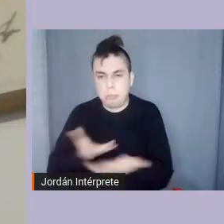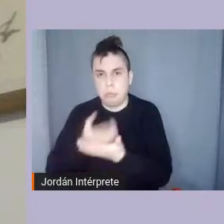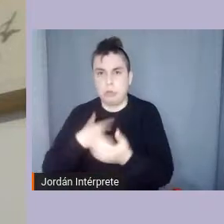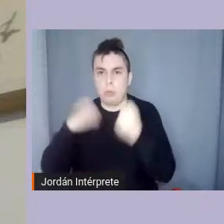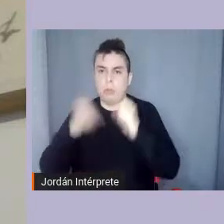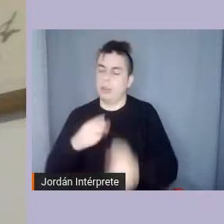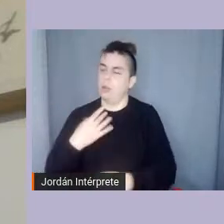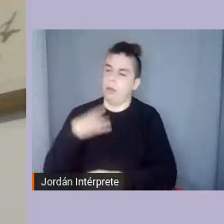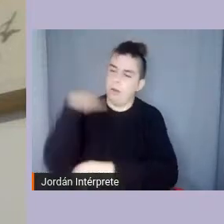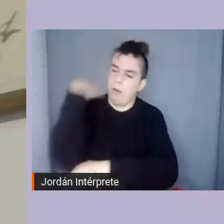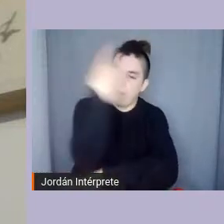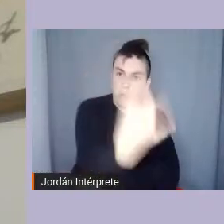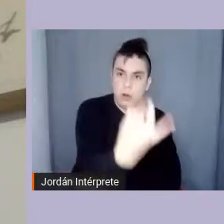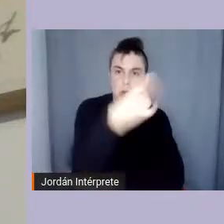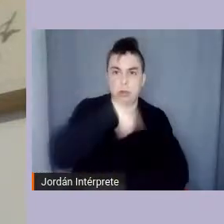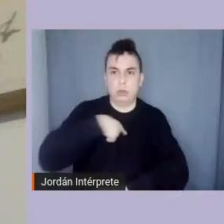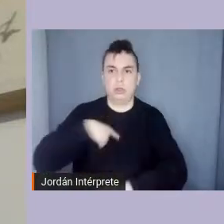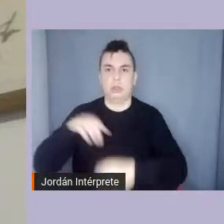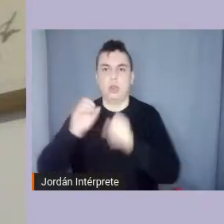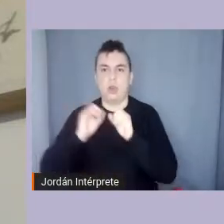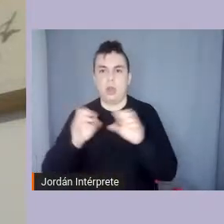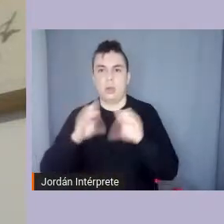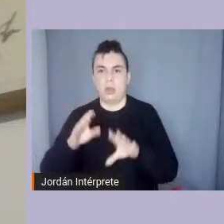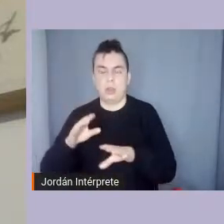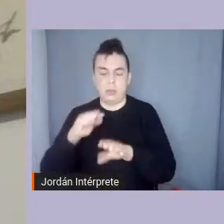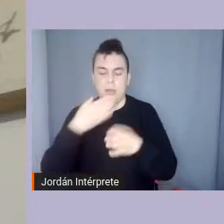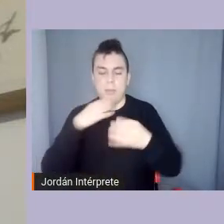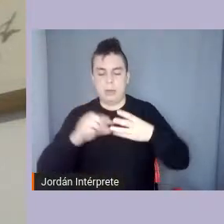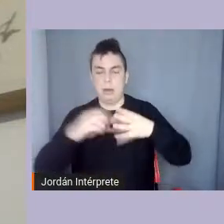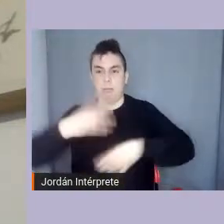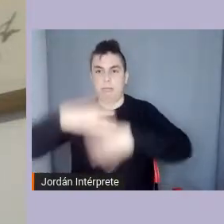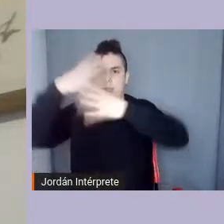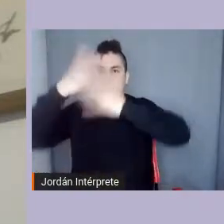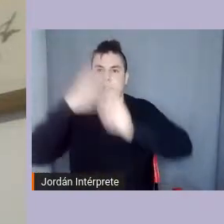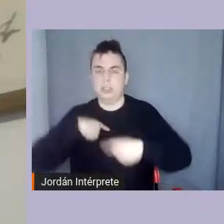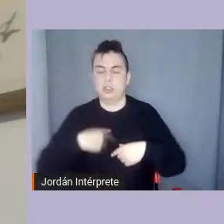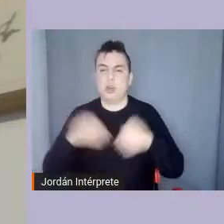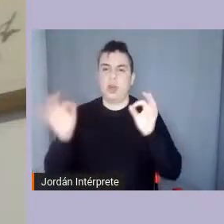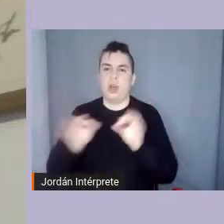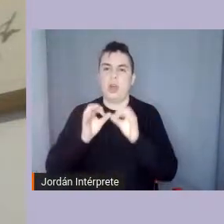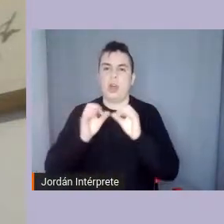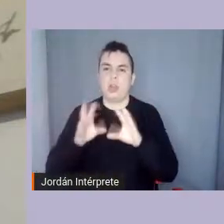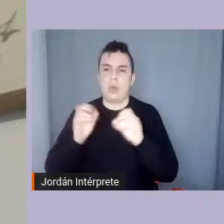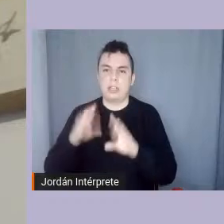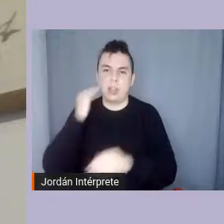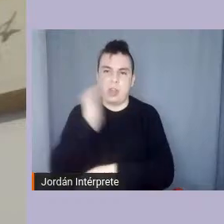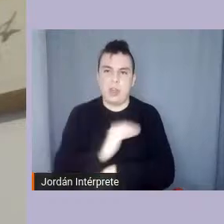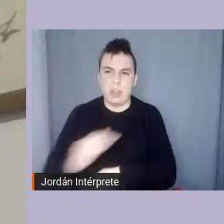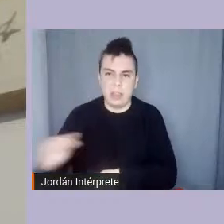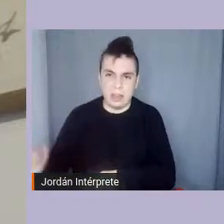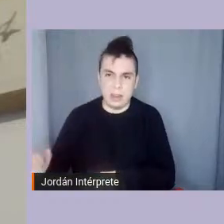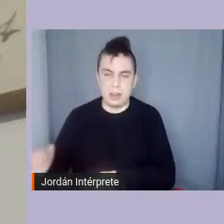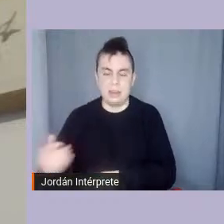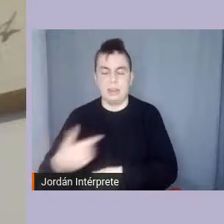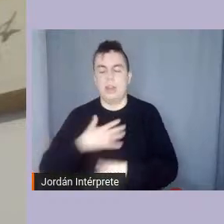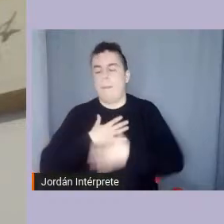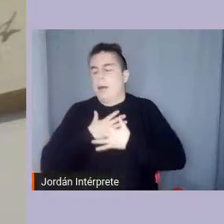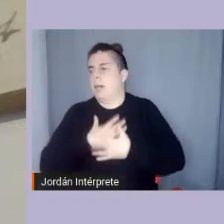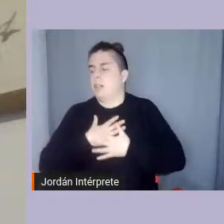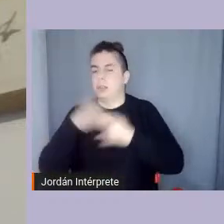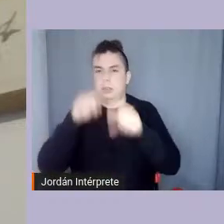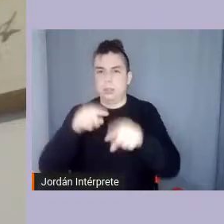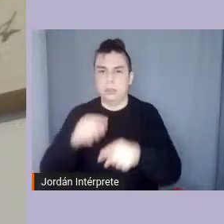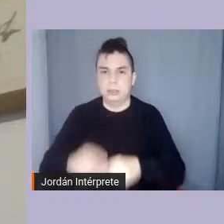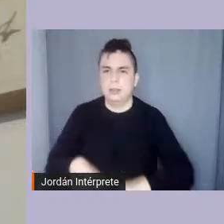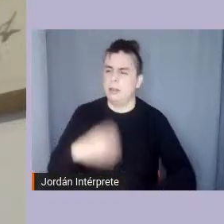me pidan. Soy educadora de párvulos, dice Marta Toledo, y me encantó esto. ¡Oh, qué bueno, Marta! Yo me